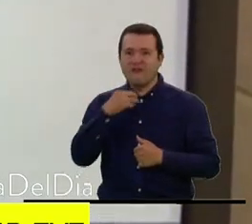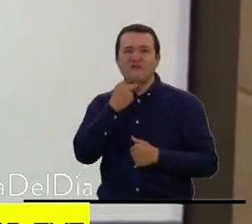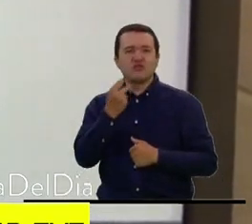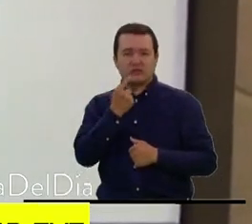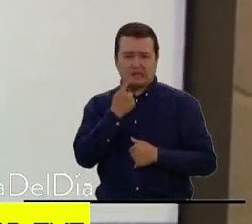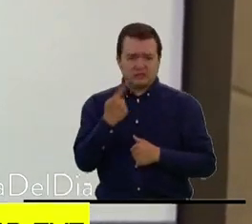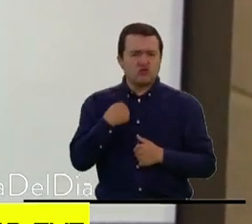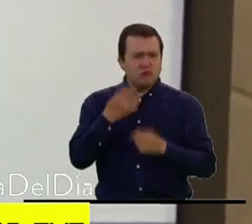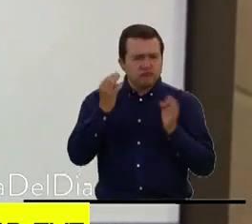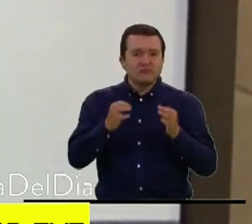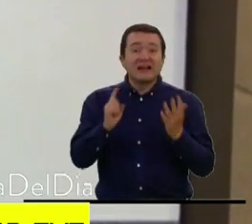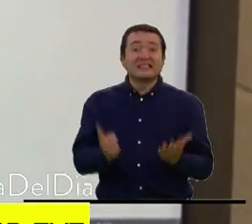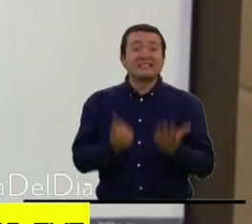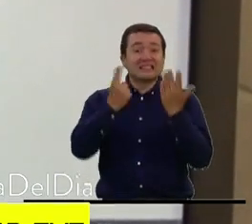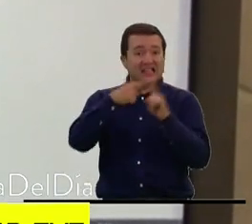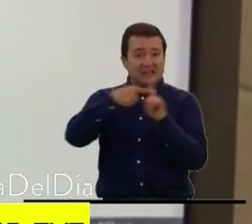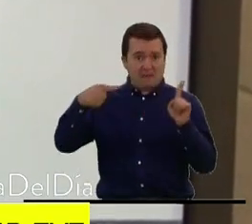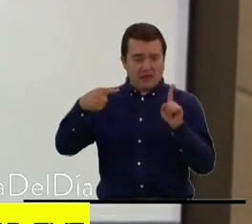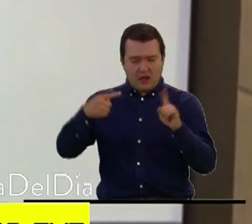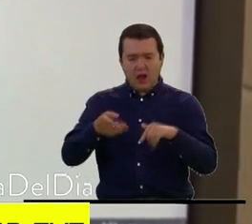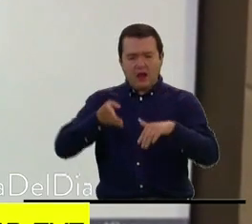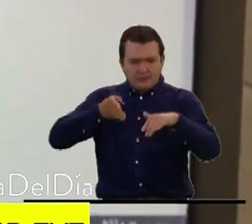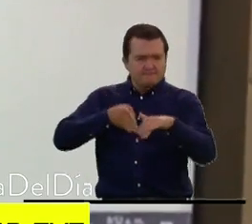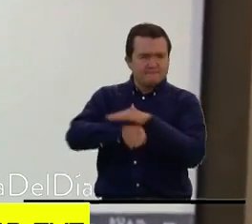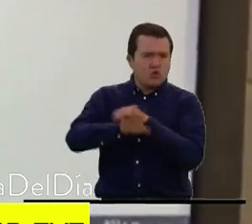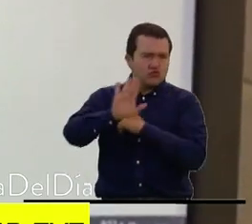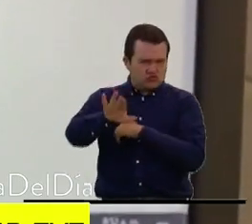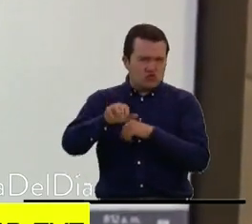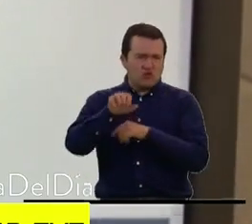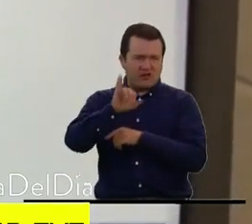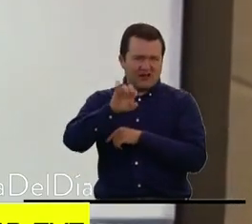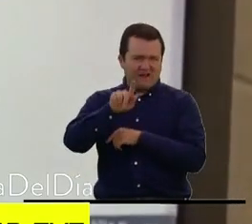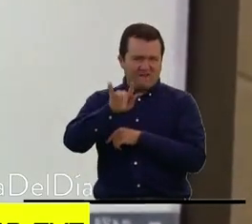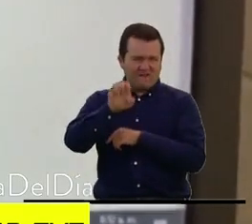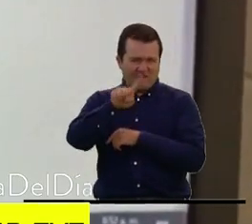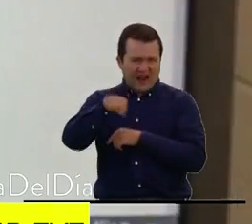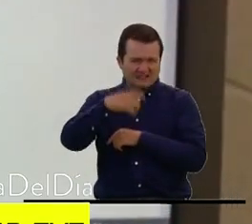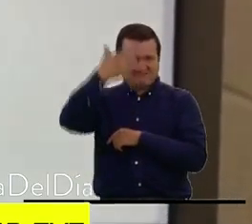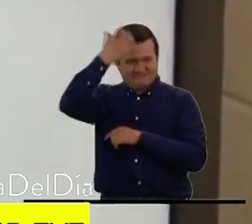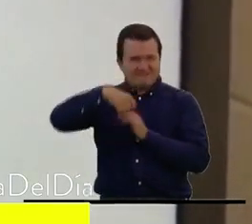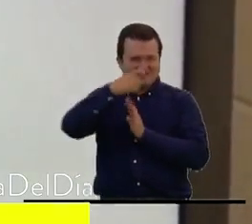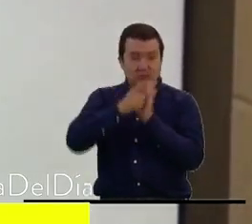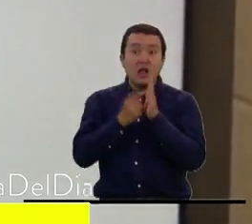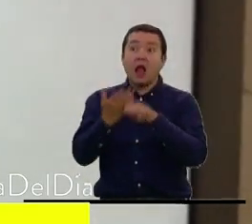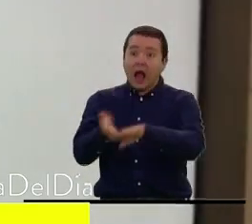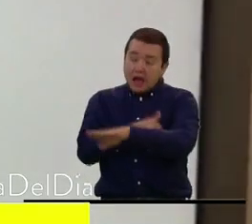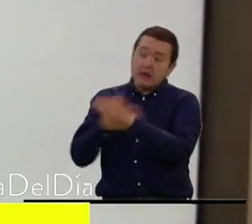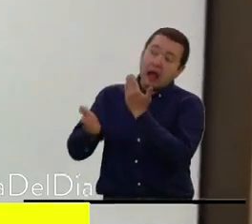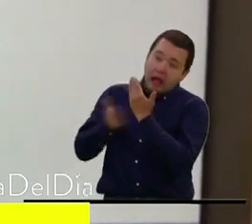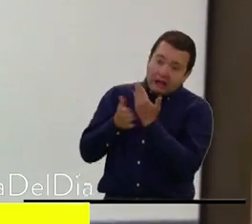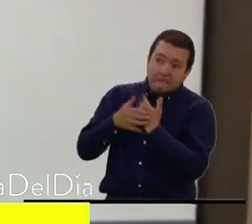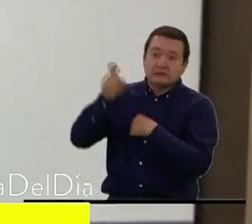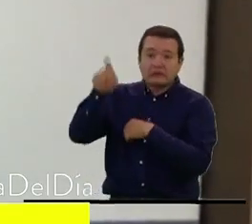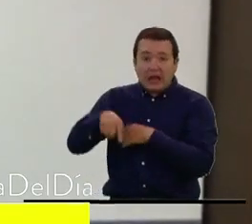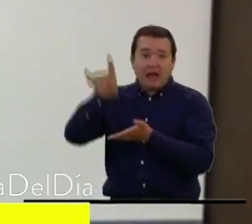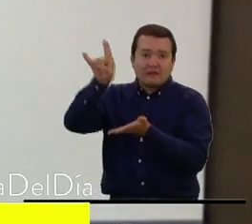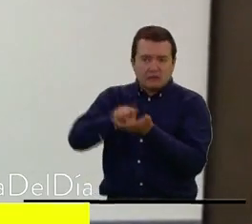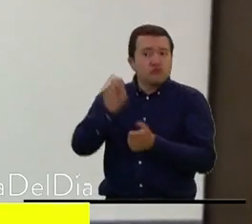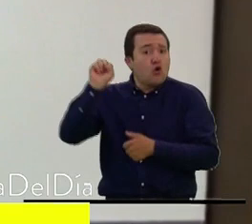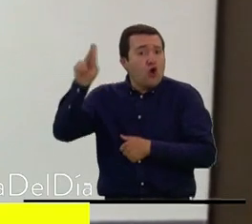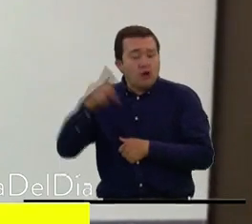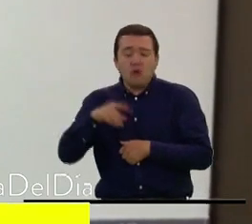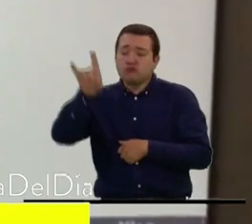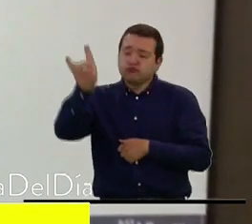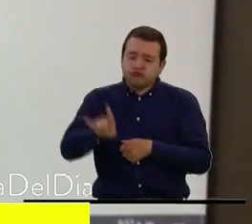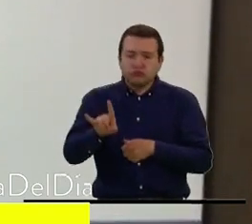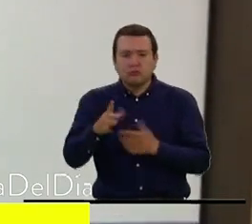mañana intentando ingresar a la plataforma del icfes que nos hicieron descargar para poder realizar las pruebas ya el